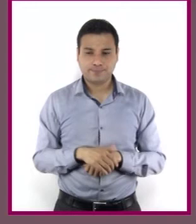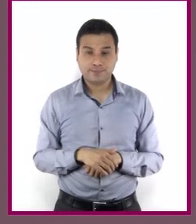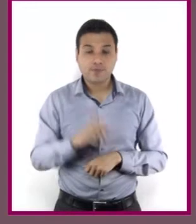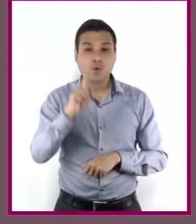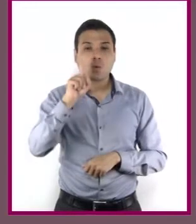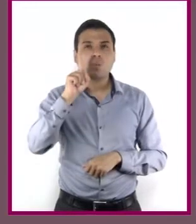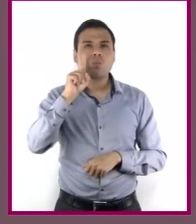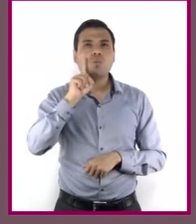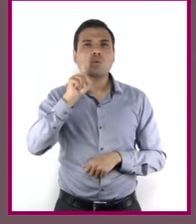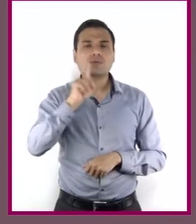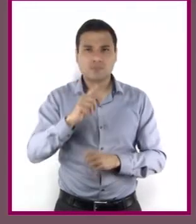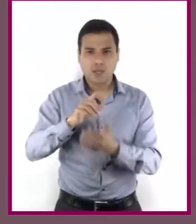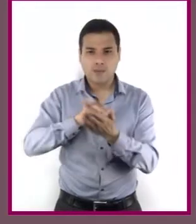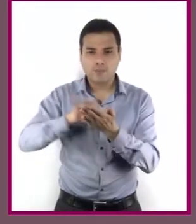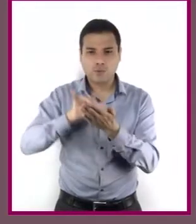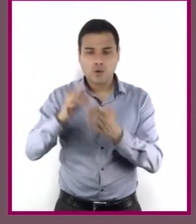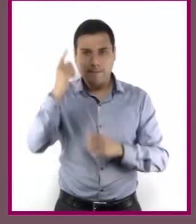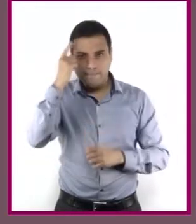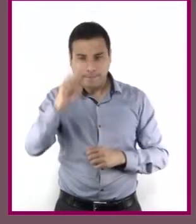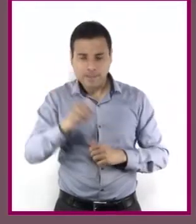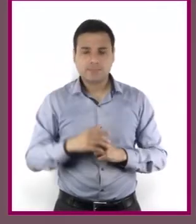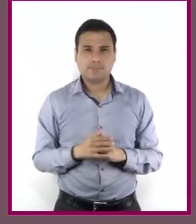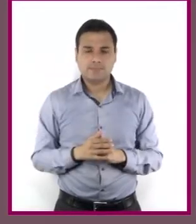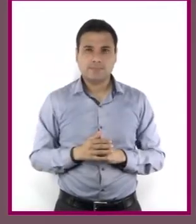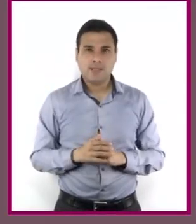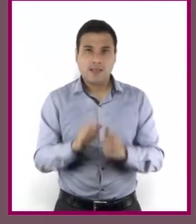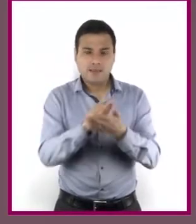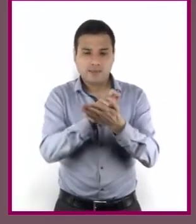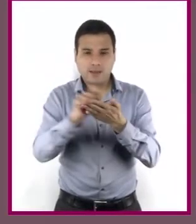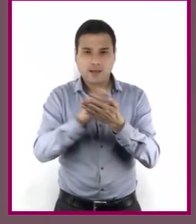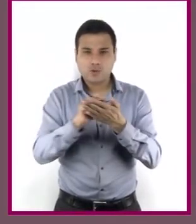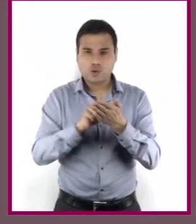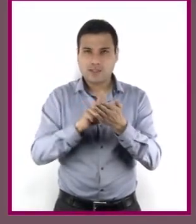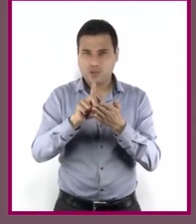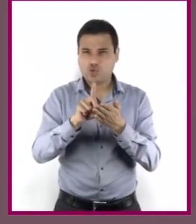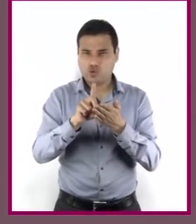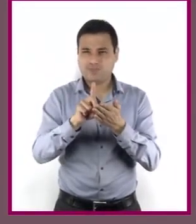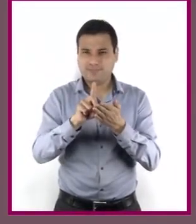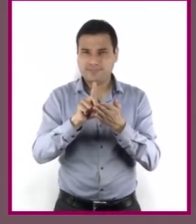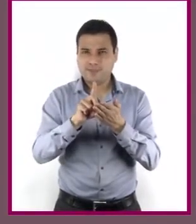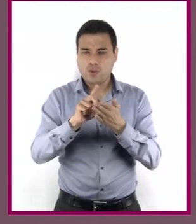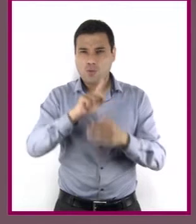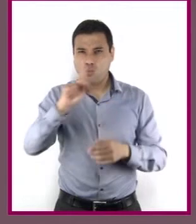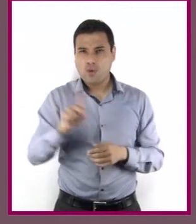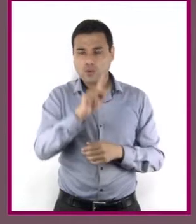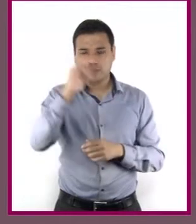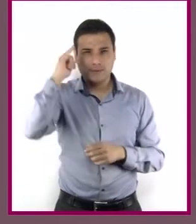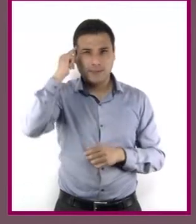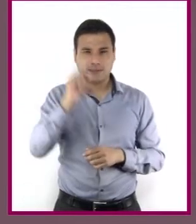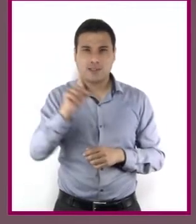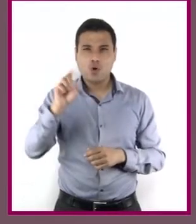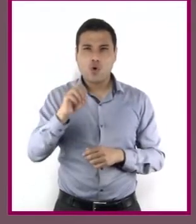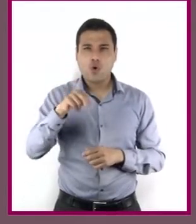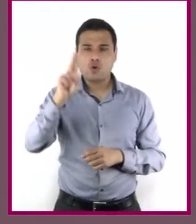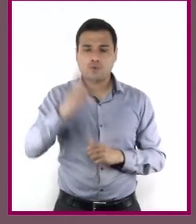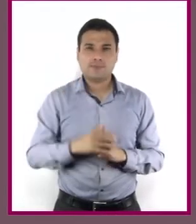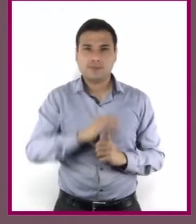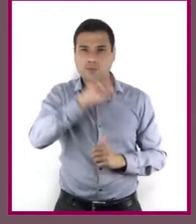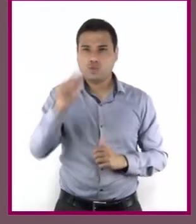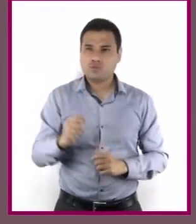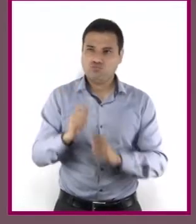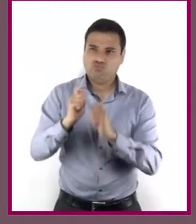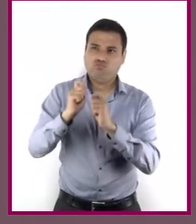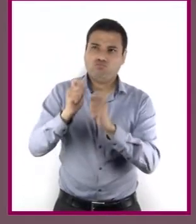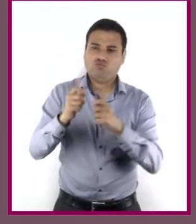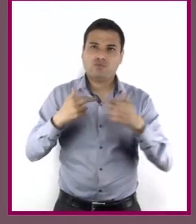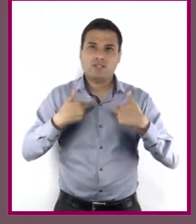elaboración de la Declaración de los Derechos de los Pueblos Indígenas en la ONU. Fue nombrada embajadora de buena